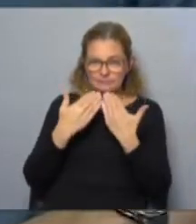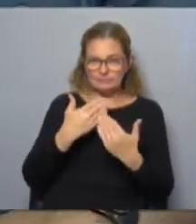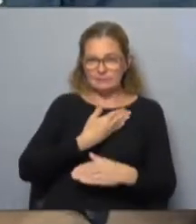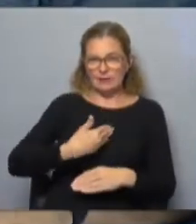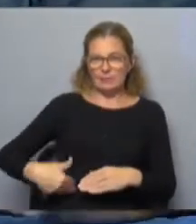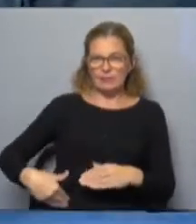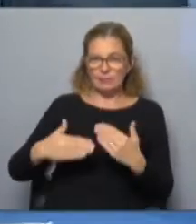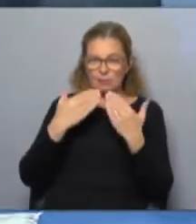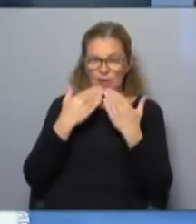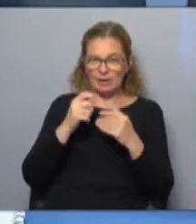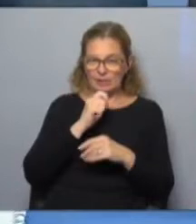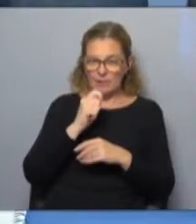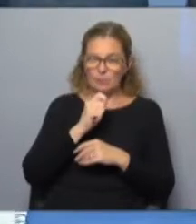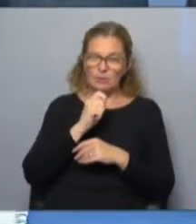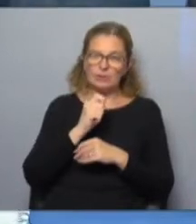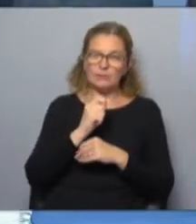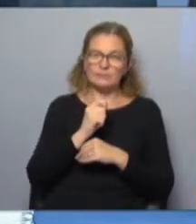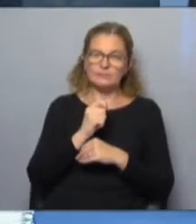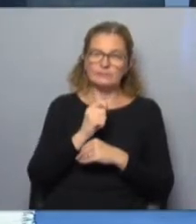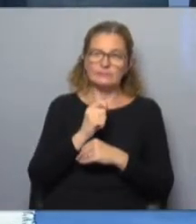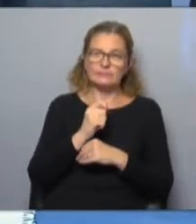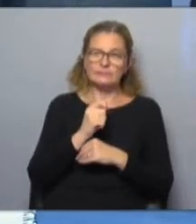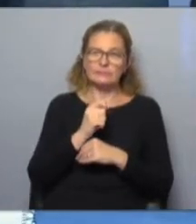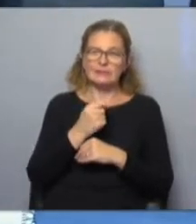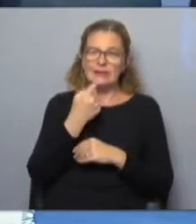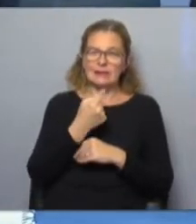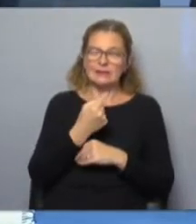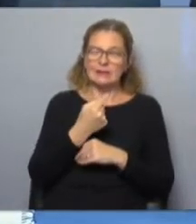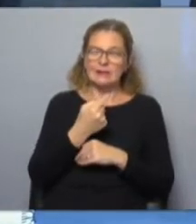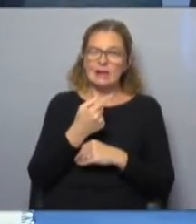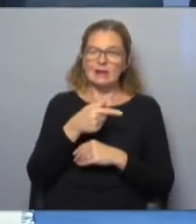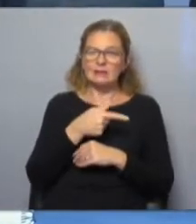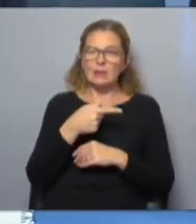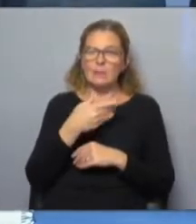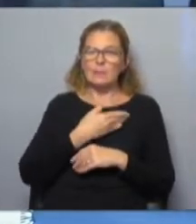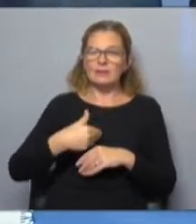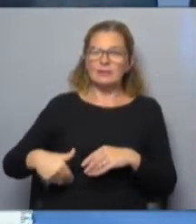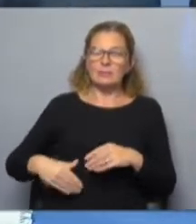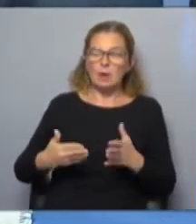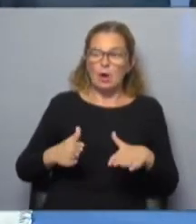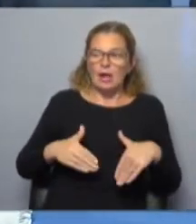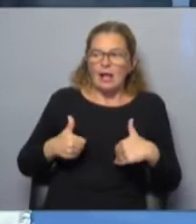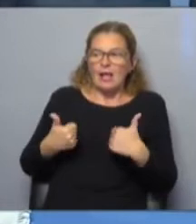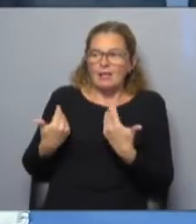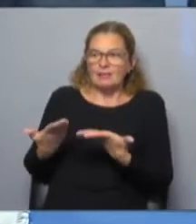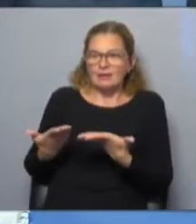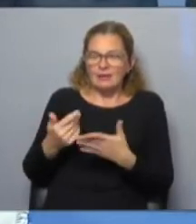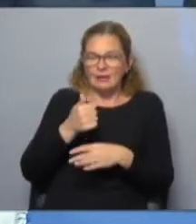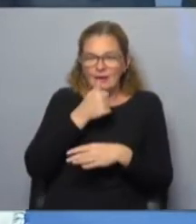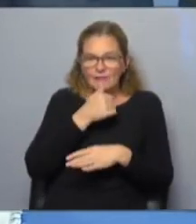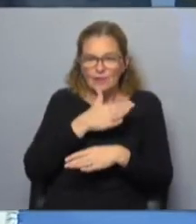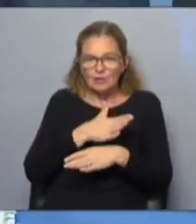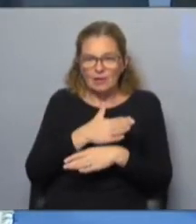muchas gracias a los medios Fernando decía esta es la mayor entrega de soberanía de nuestra historia